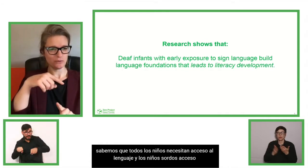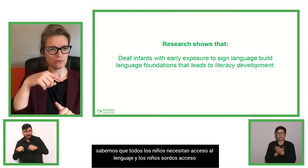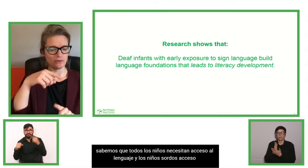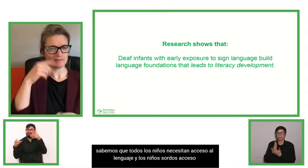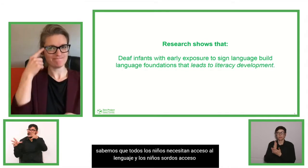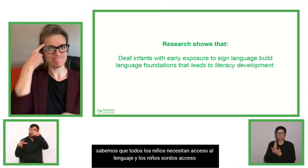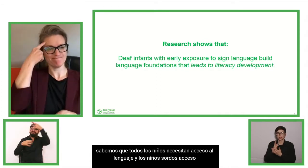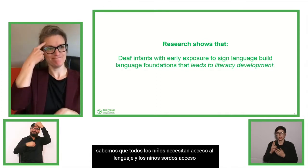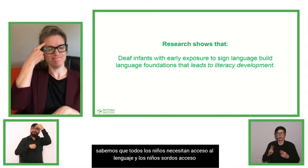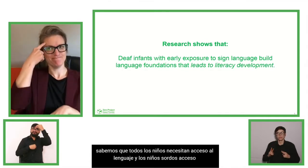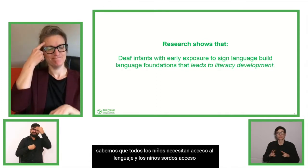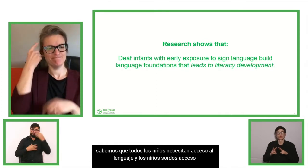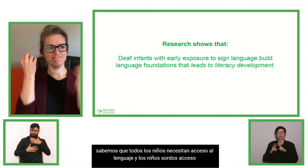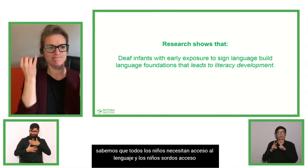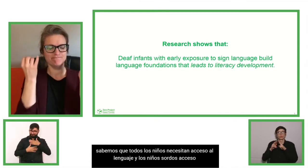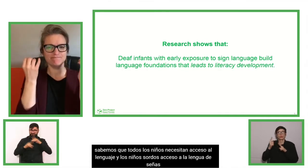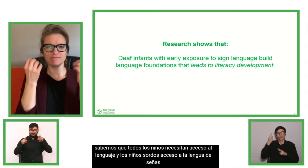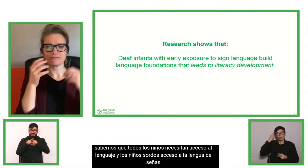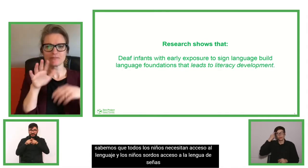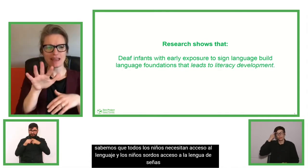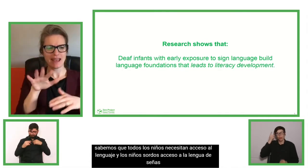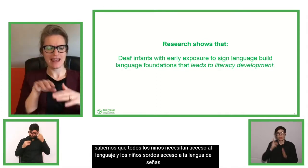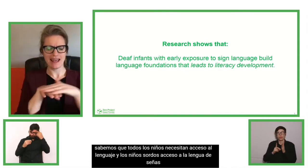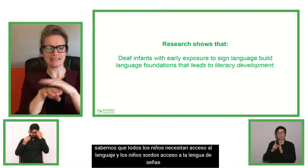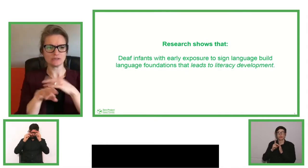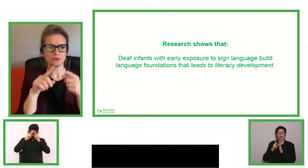para poder leer y escribir.